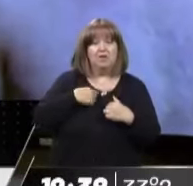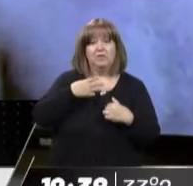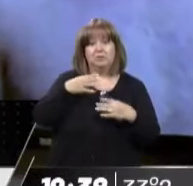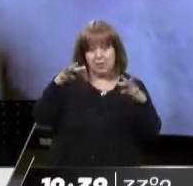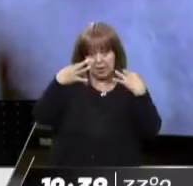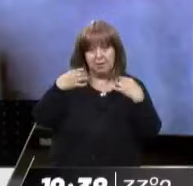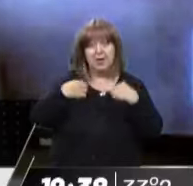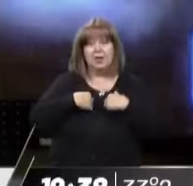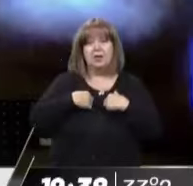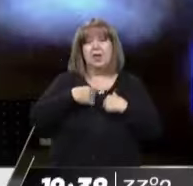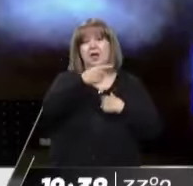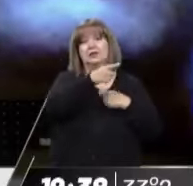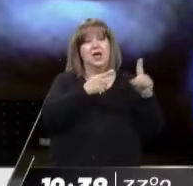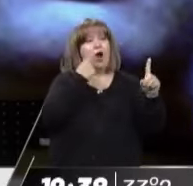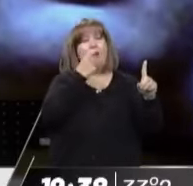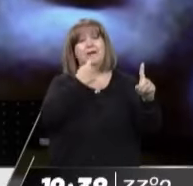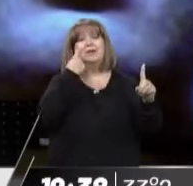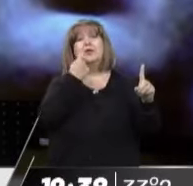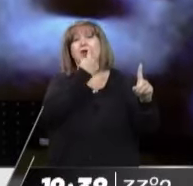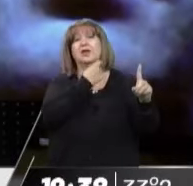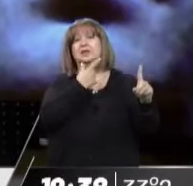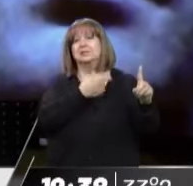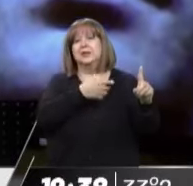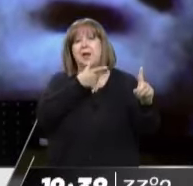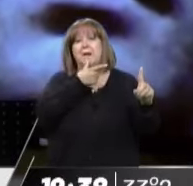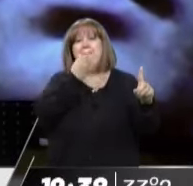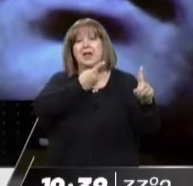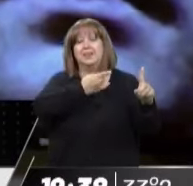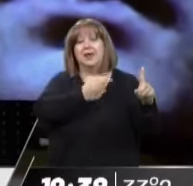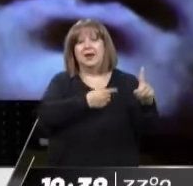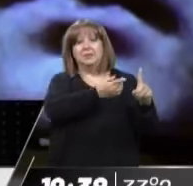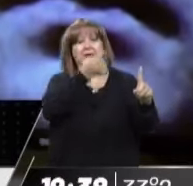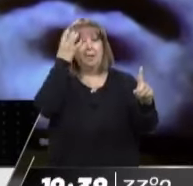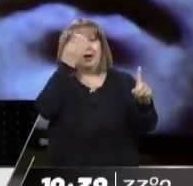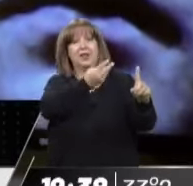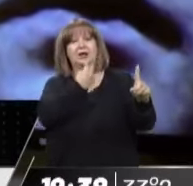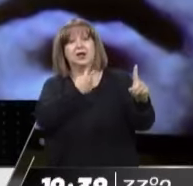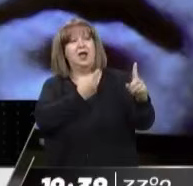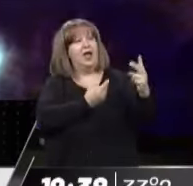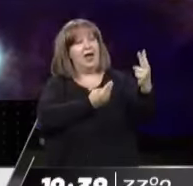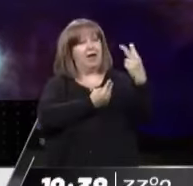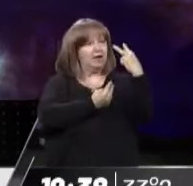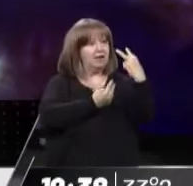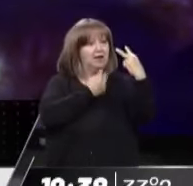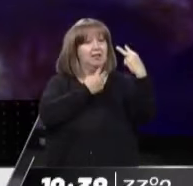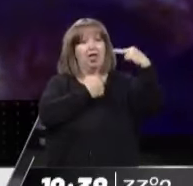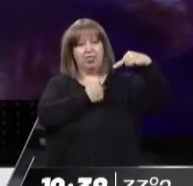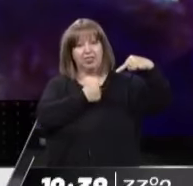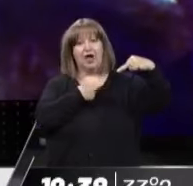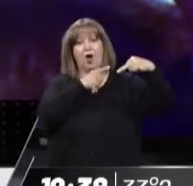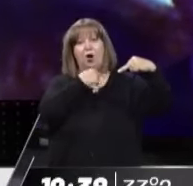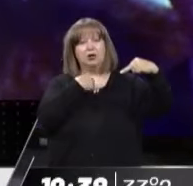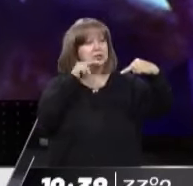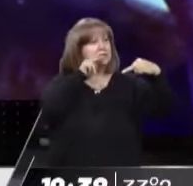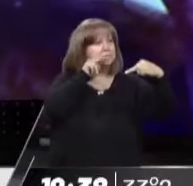vean que miente, porque es un llanto de una persona que si me ha pedido perdón me tendría que por lo menos haber mirado a la cara, no me miró a la